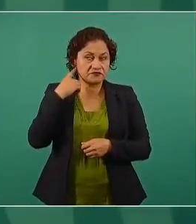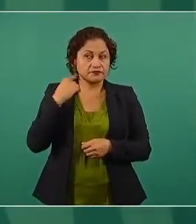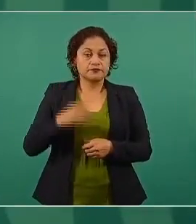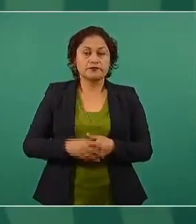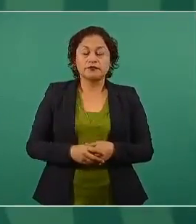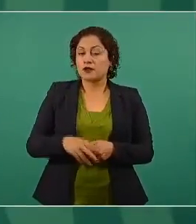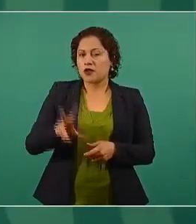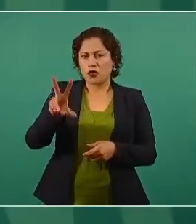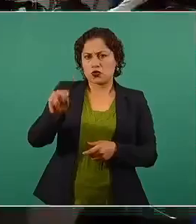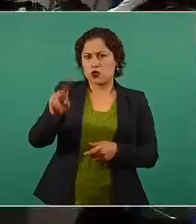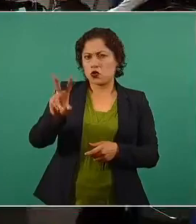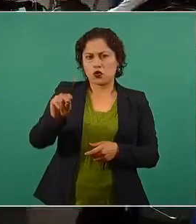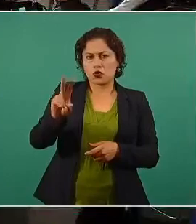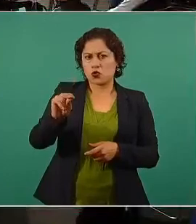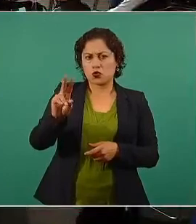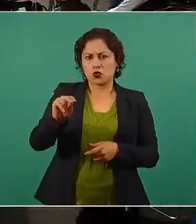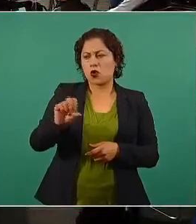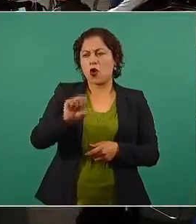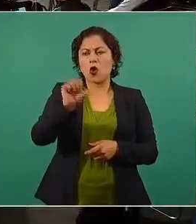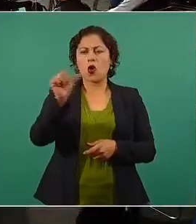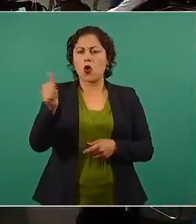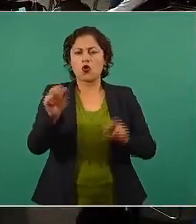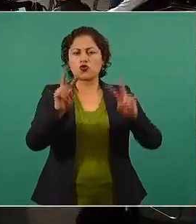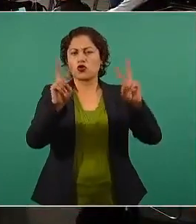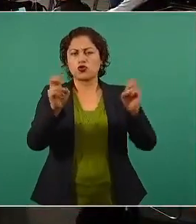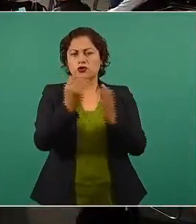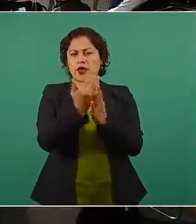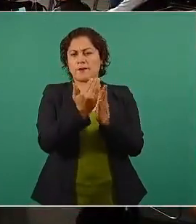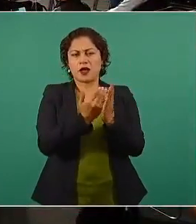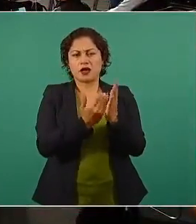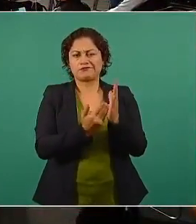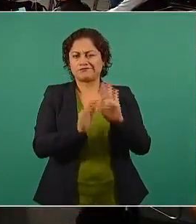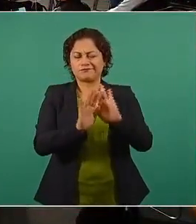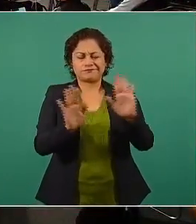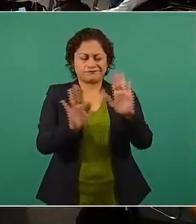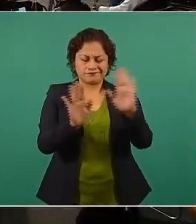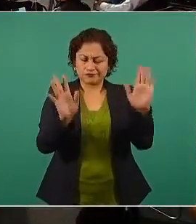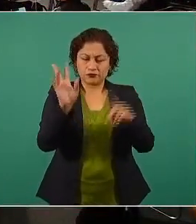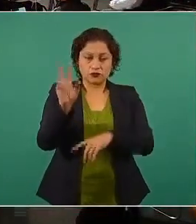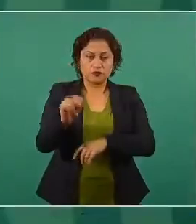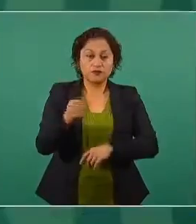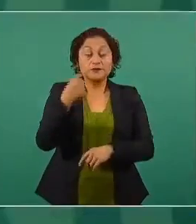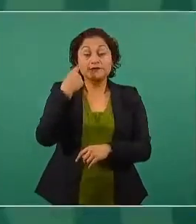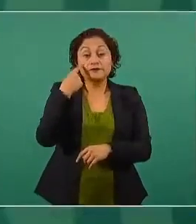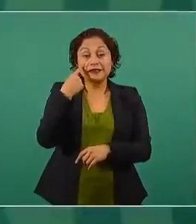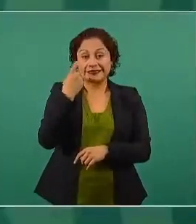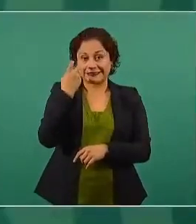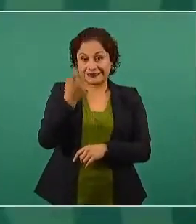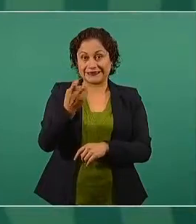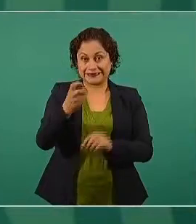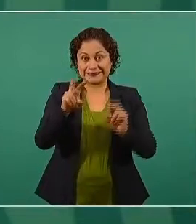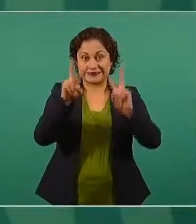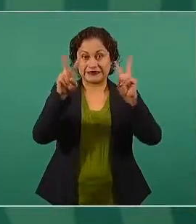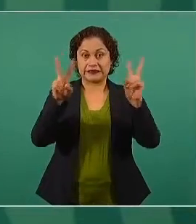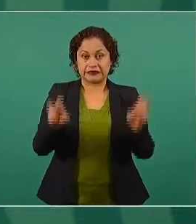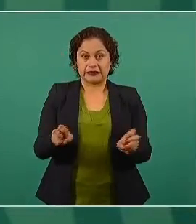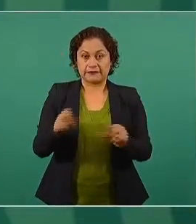No, es otra la agenda. Esto tiene que ver más con el Departamento de